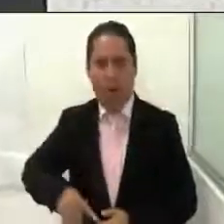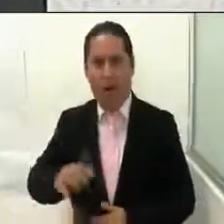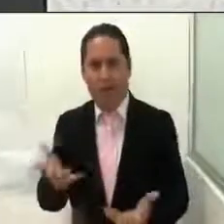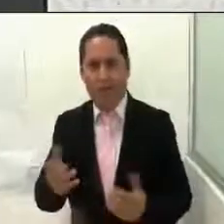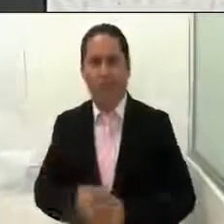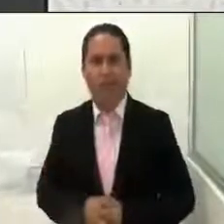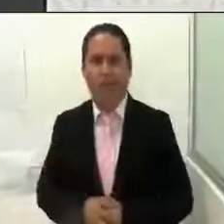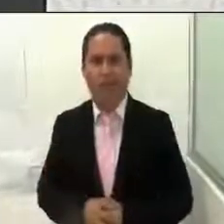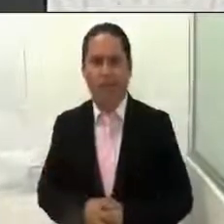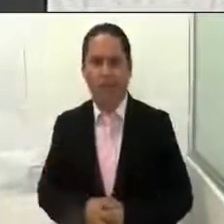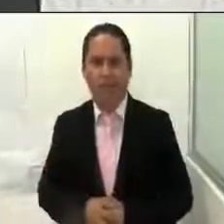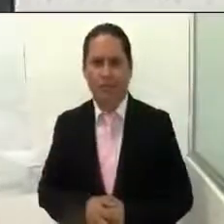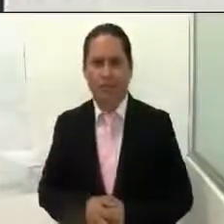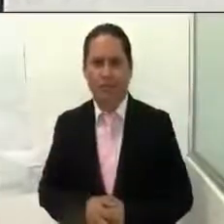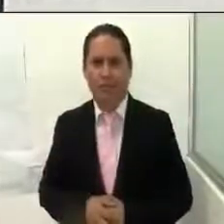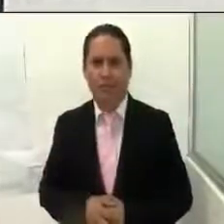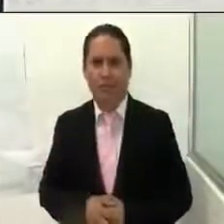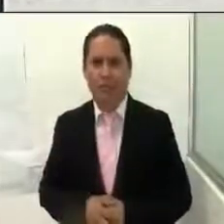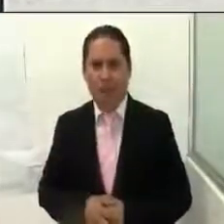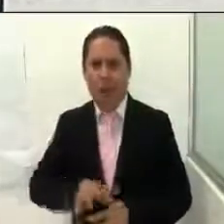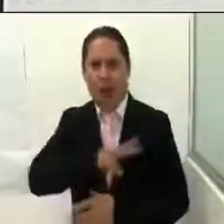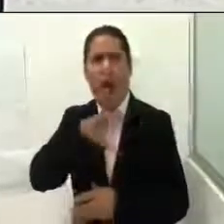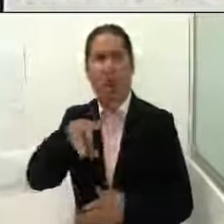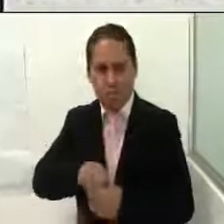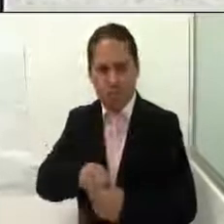pues aduce el cabal cumplimiento